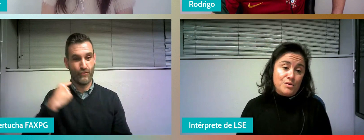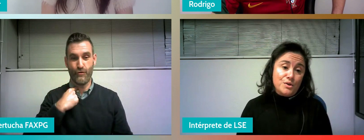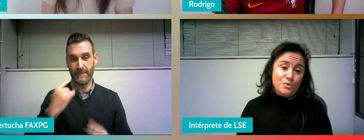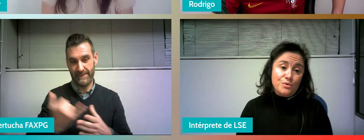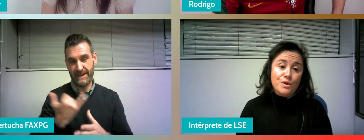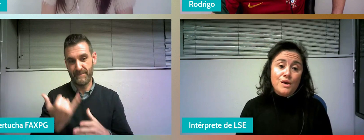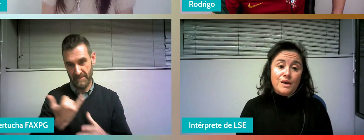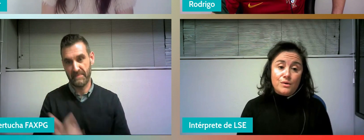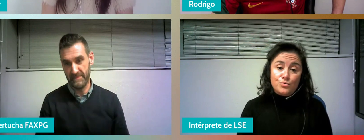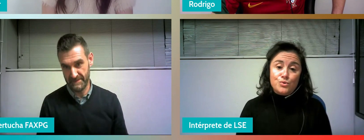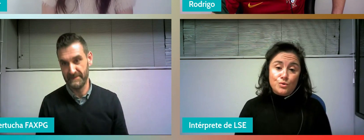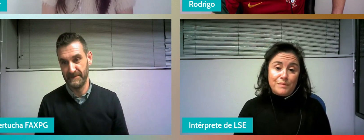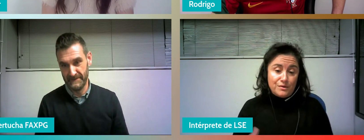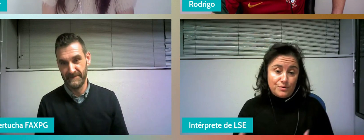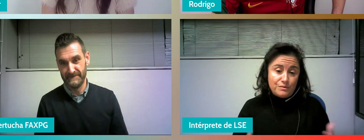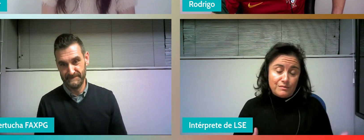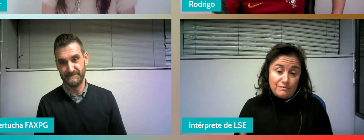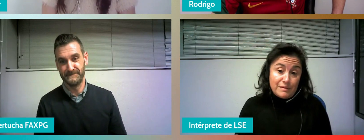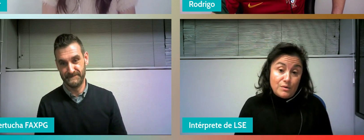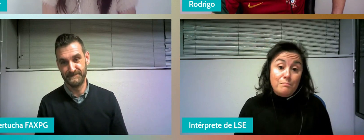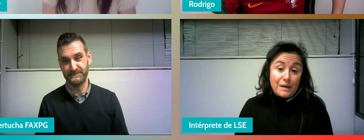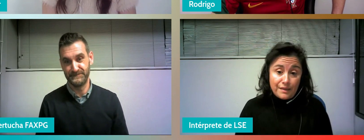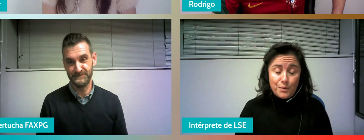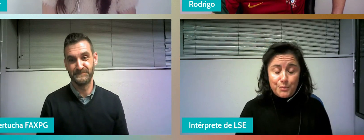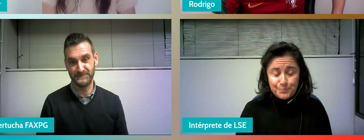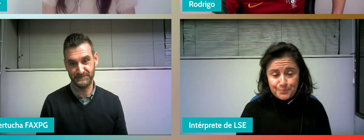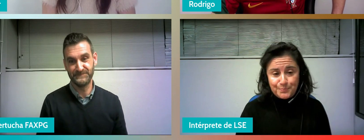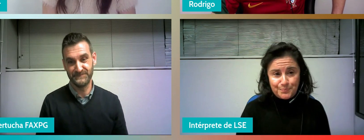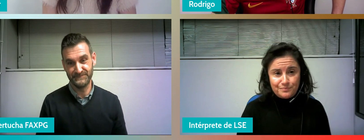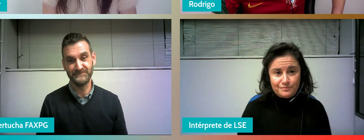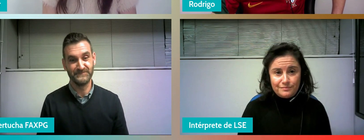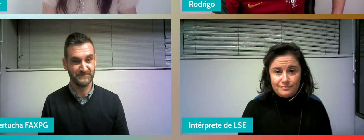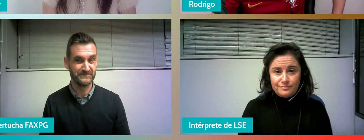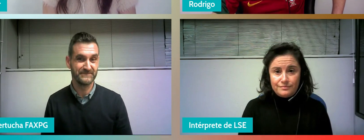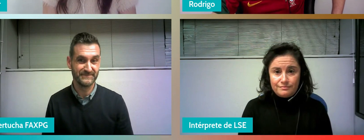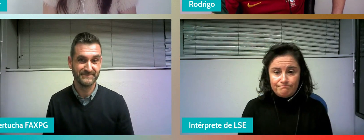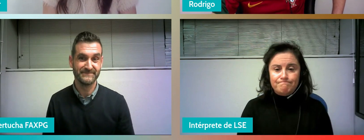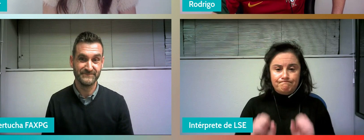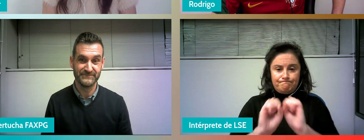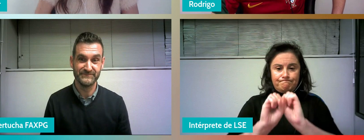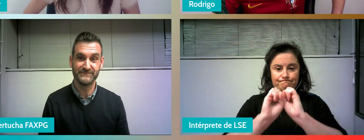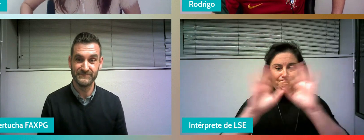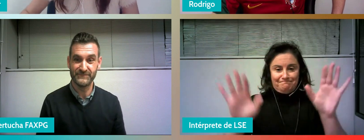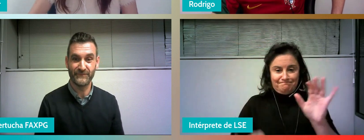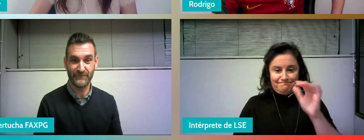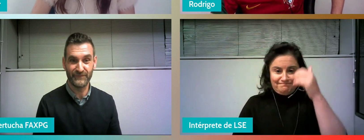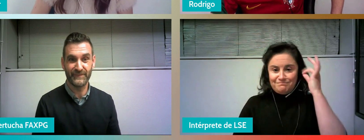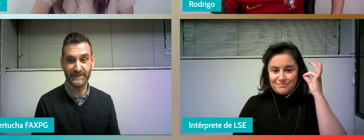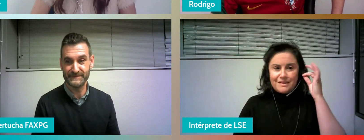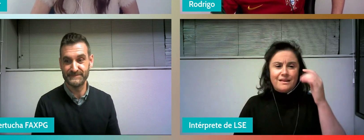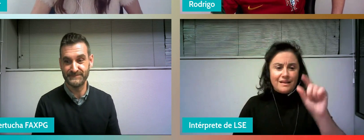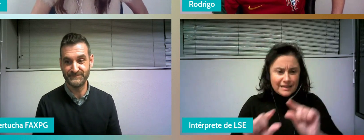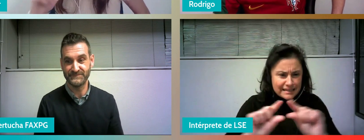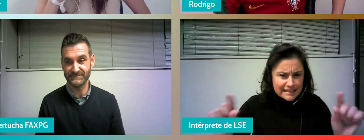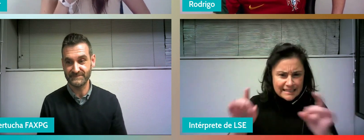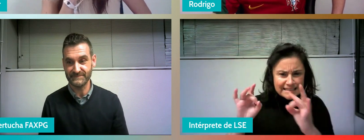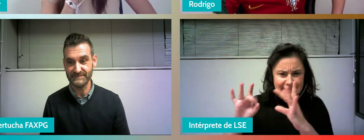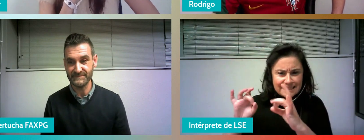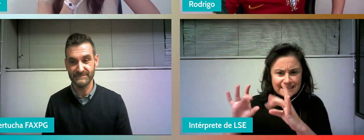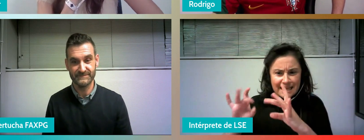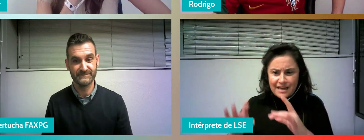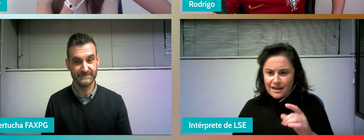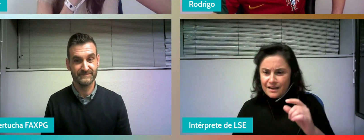que poñelo en uso para non perderlo. Claro, claro que sí. Dinos por aí aquí no chat de